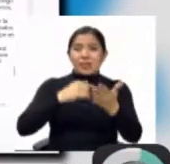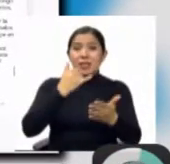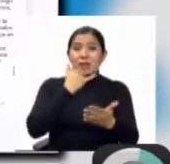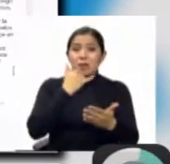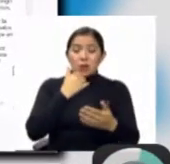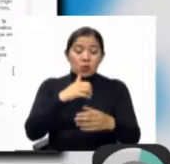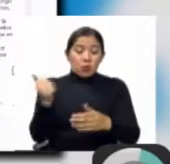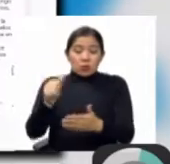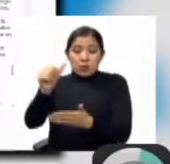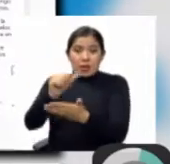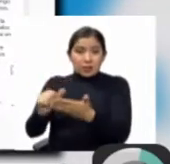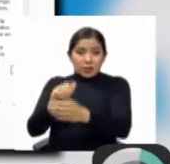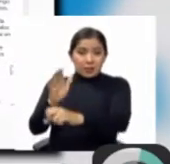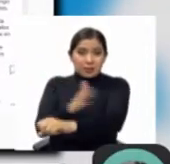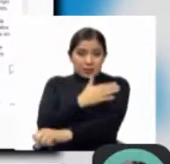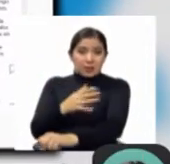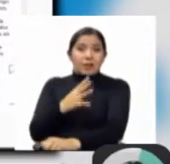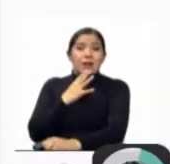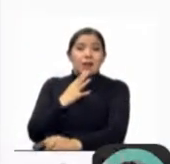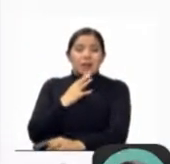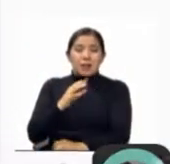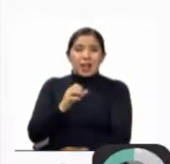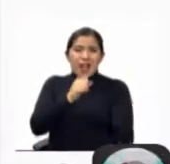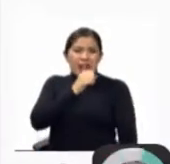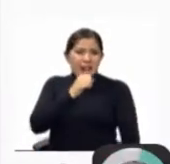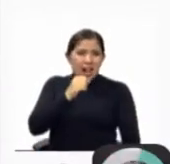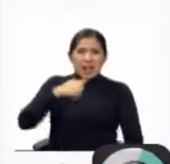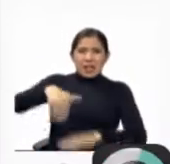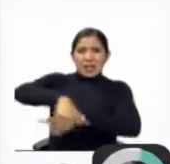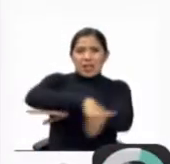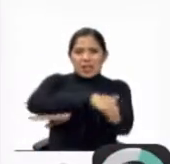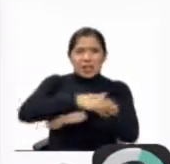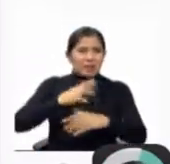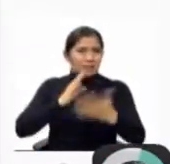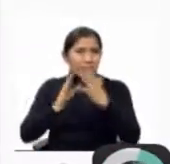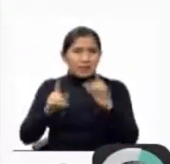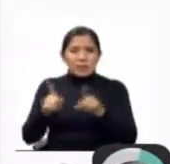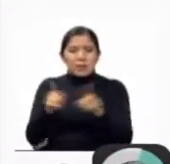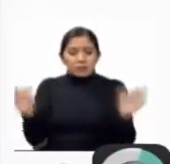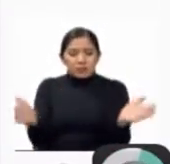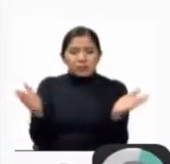temas en los que se hablan de violencia en las calles y que además promueven la paz.